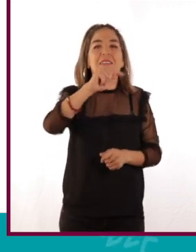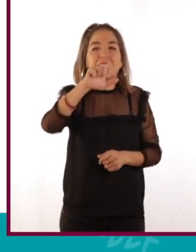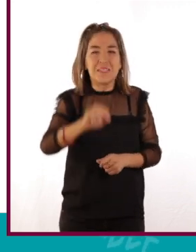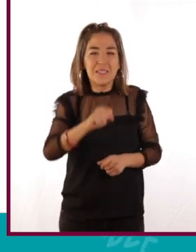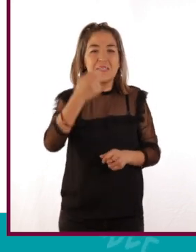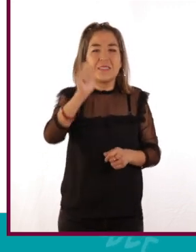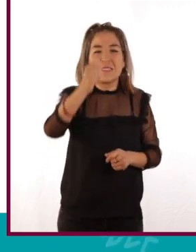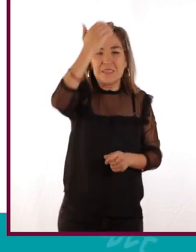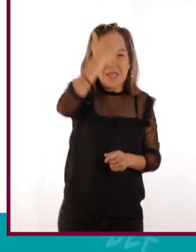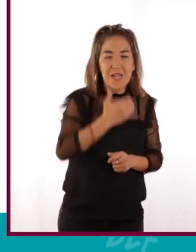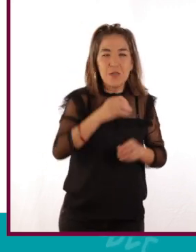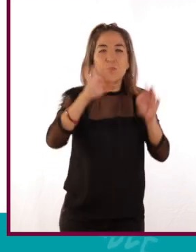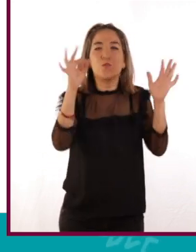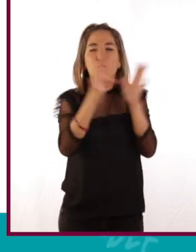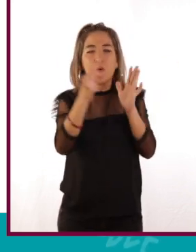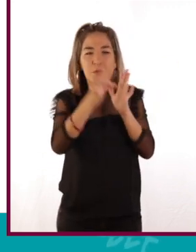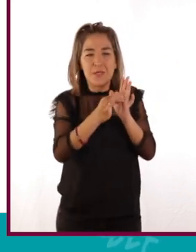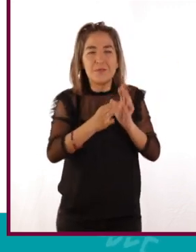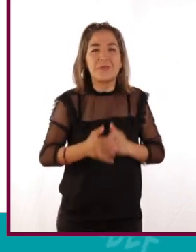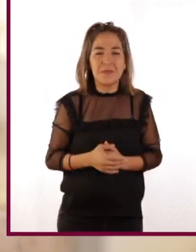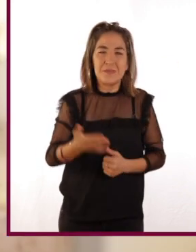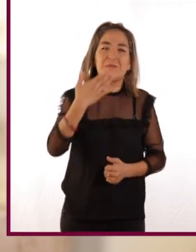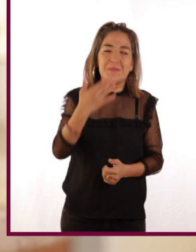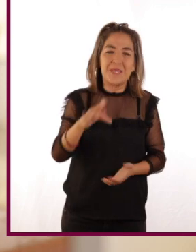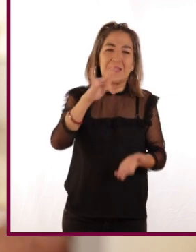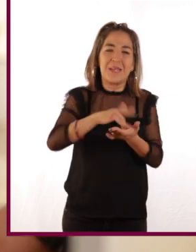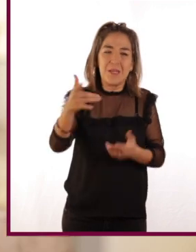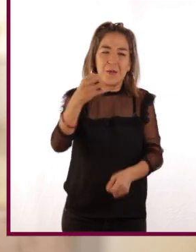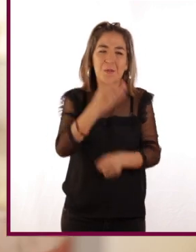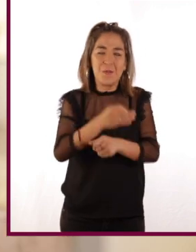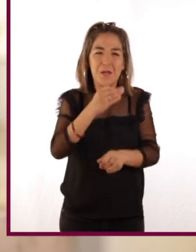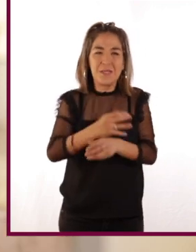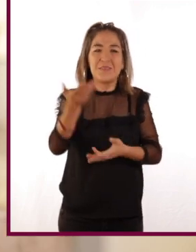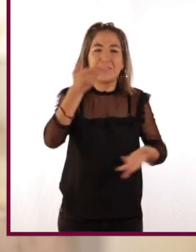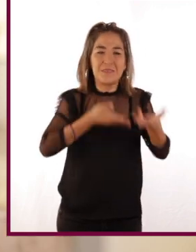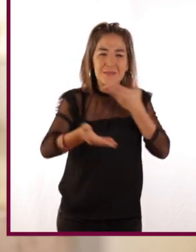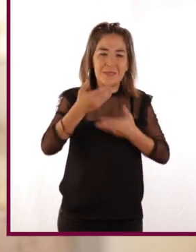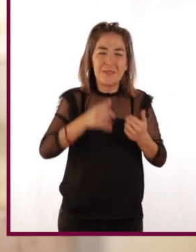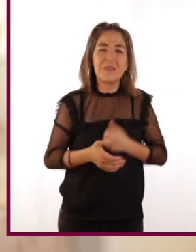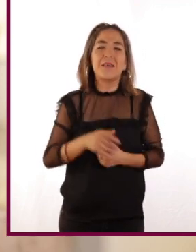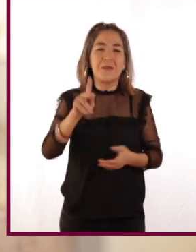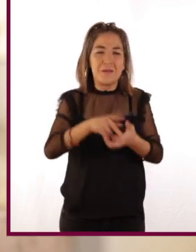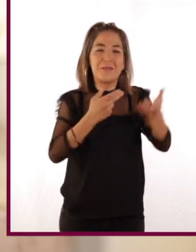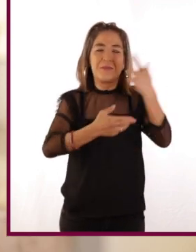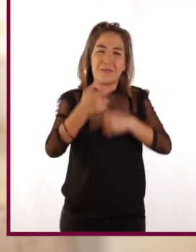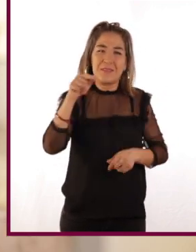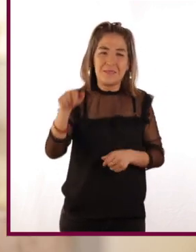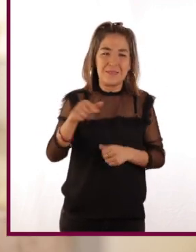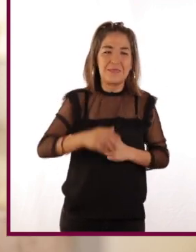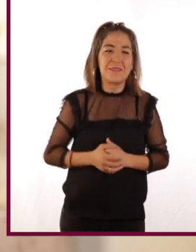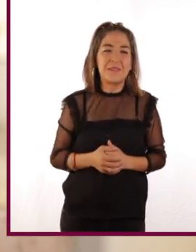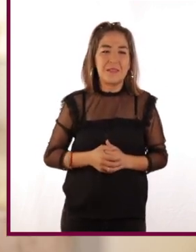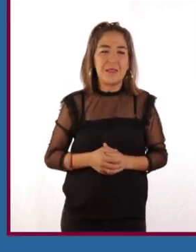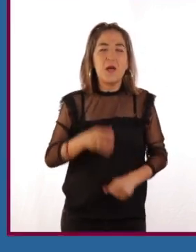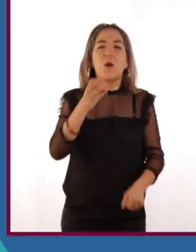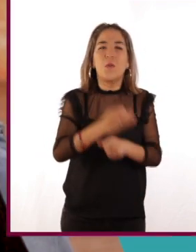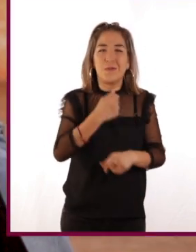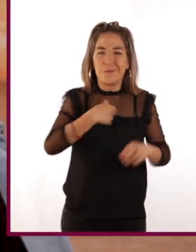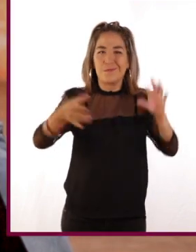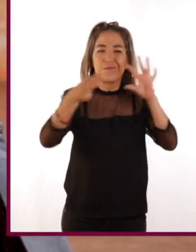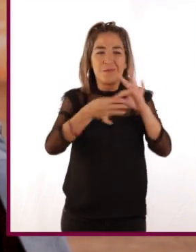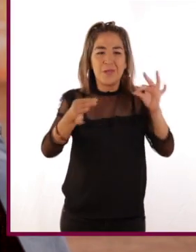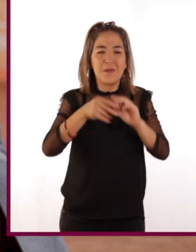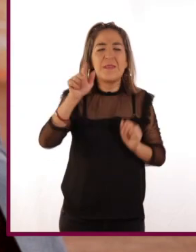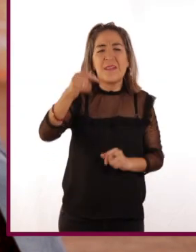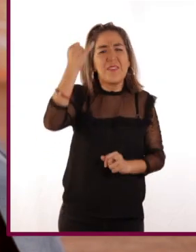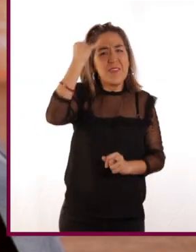y caras tienen nuestros poliedros. Doctora Hubart, te agradecemos mucho lo que nos comparte y nosotros regresamos en el programa. Ahora yo